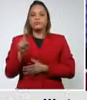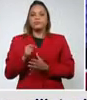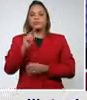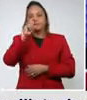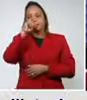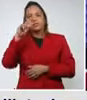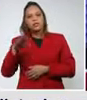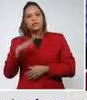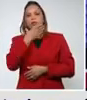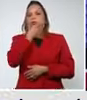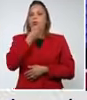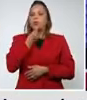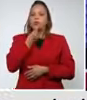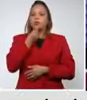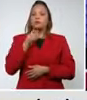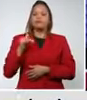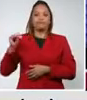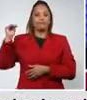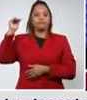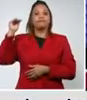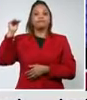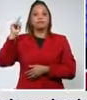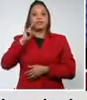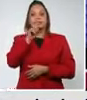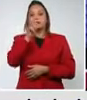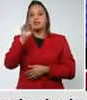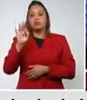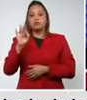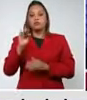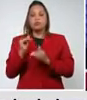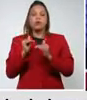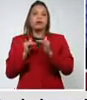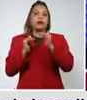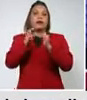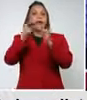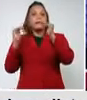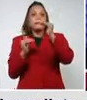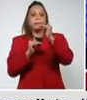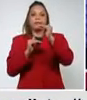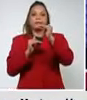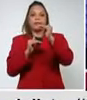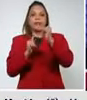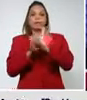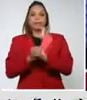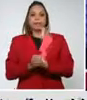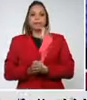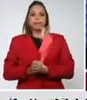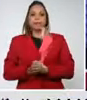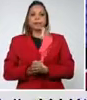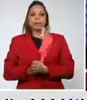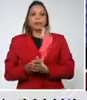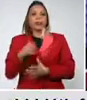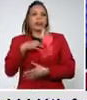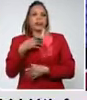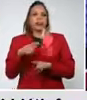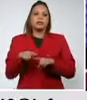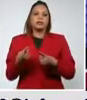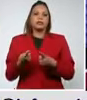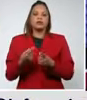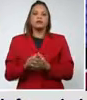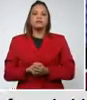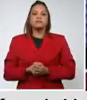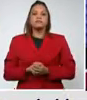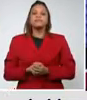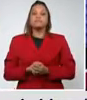niños, jóvenes, adolescentes de 18 años de edad y menos que han tenido o tienen todavía